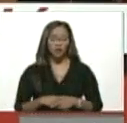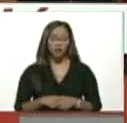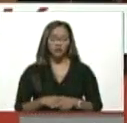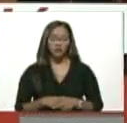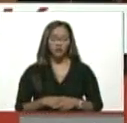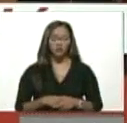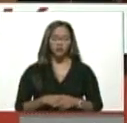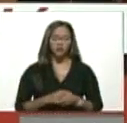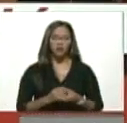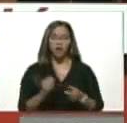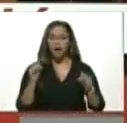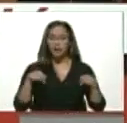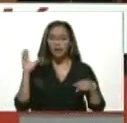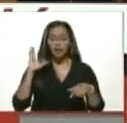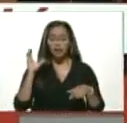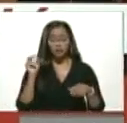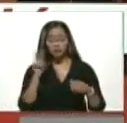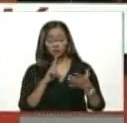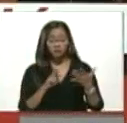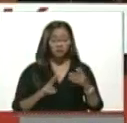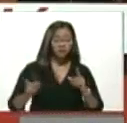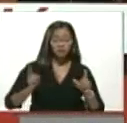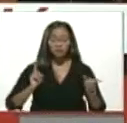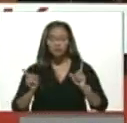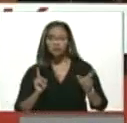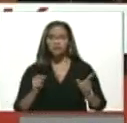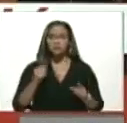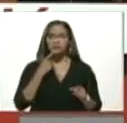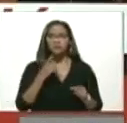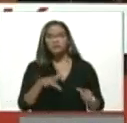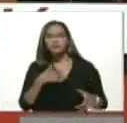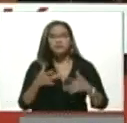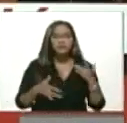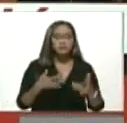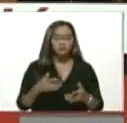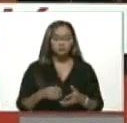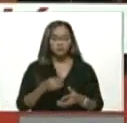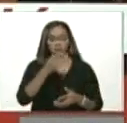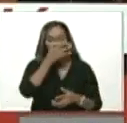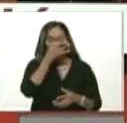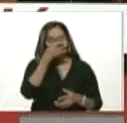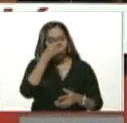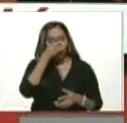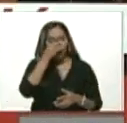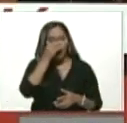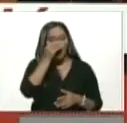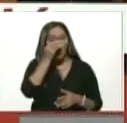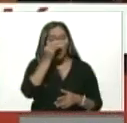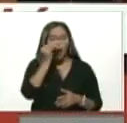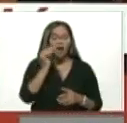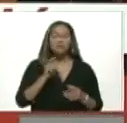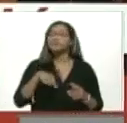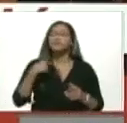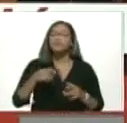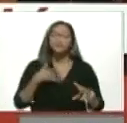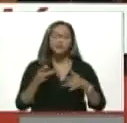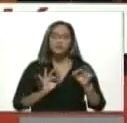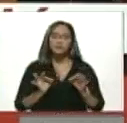que uno lee, alguna gente lo dice que lo sintieron. Otros no sintieron nada, como el